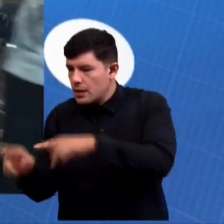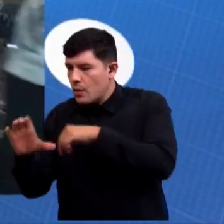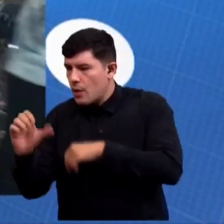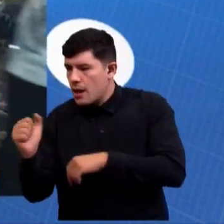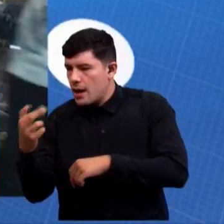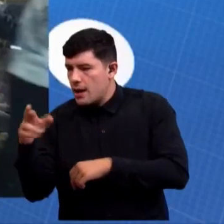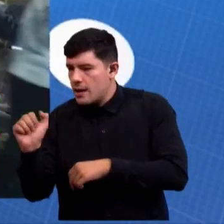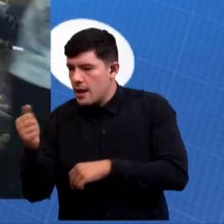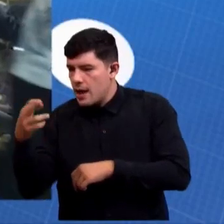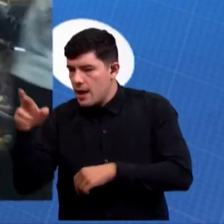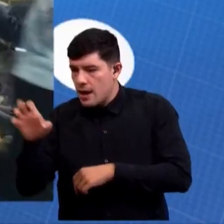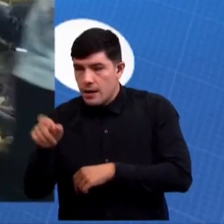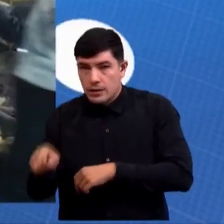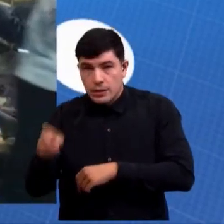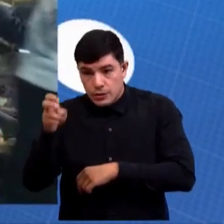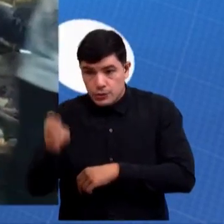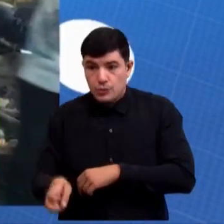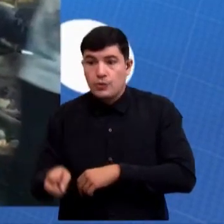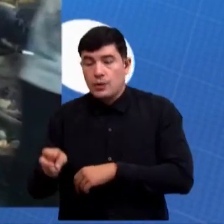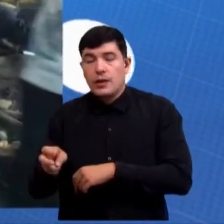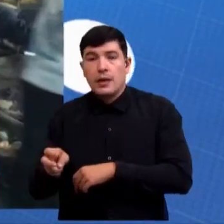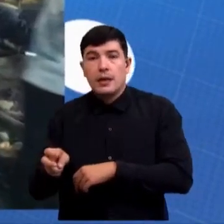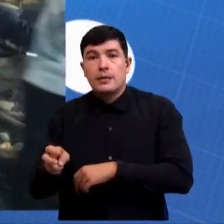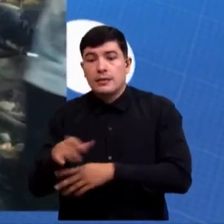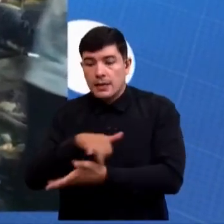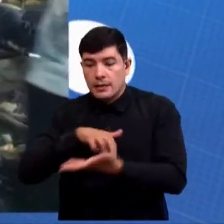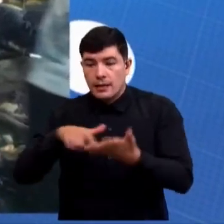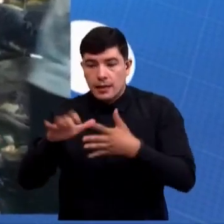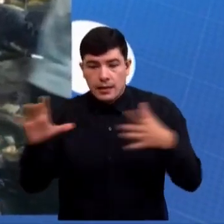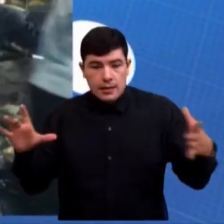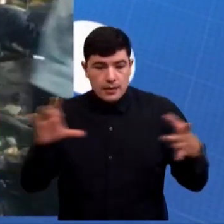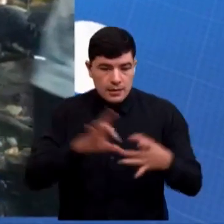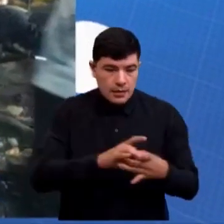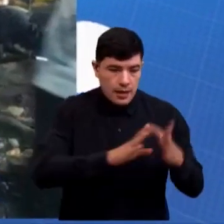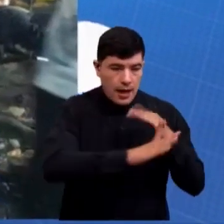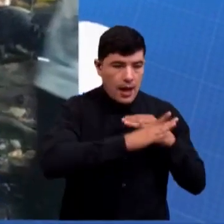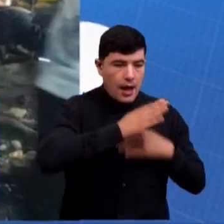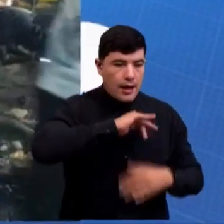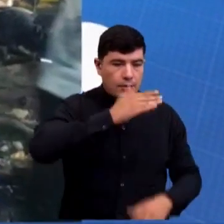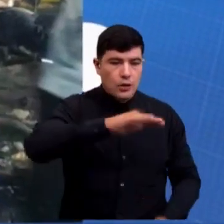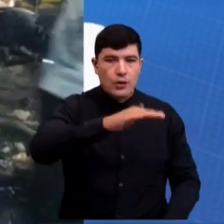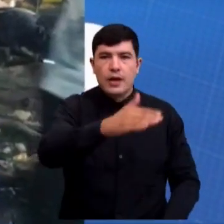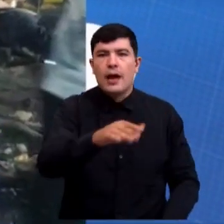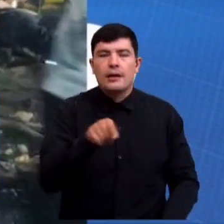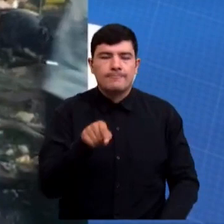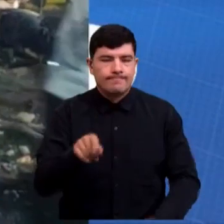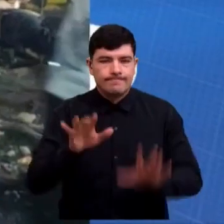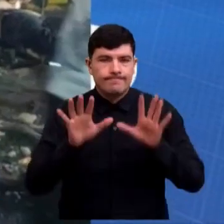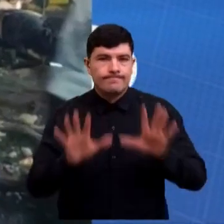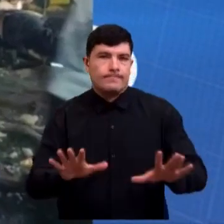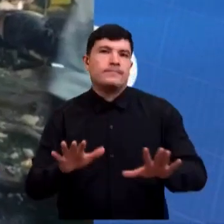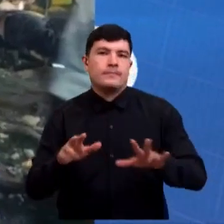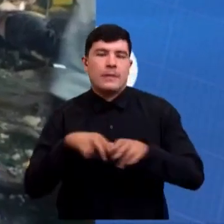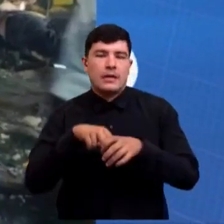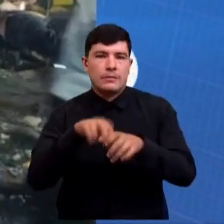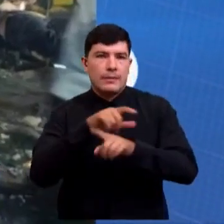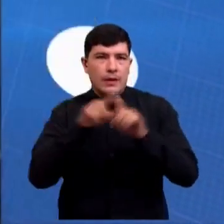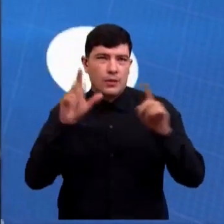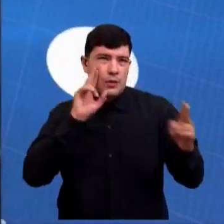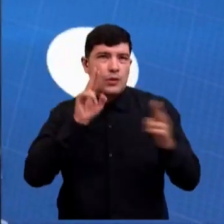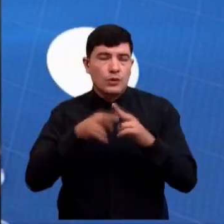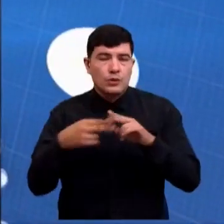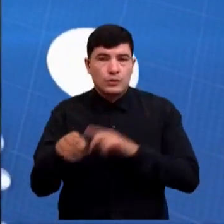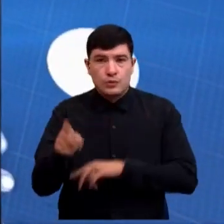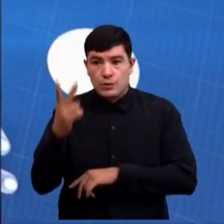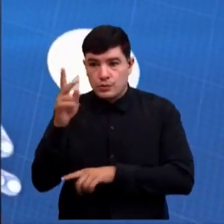de Santander con el departamento de Antioquia. Y aunque no se conoce la identidad de las víctimas, se sabe que se trata de 2 conductores y